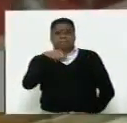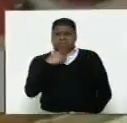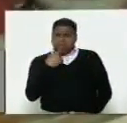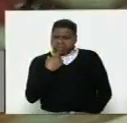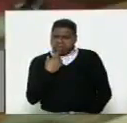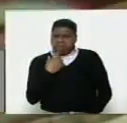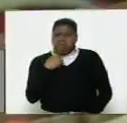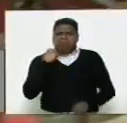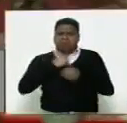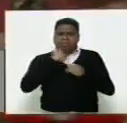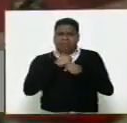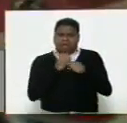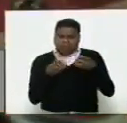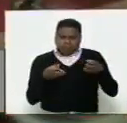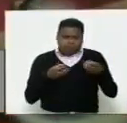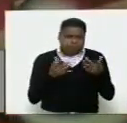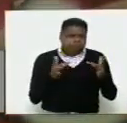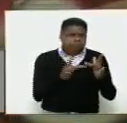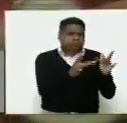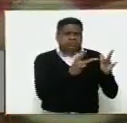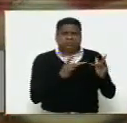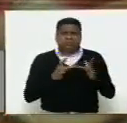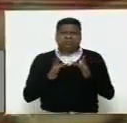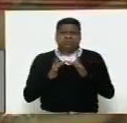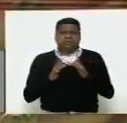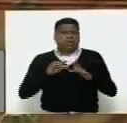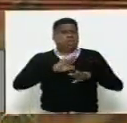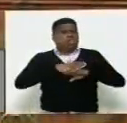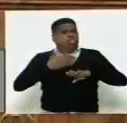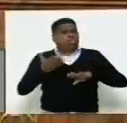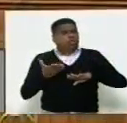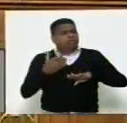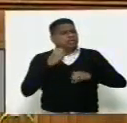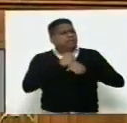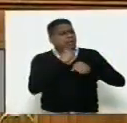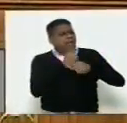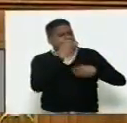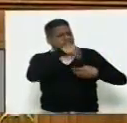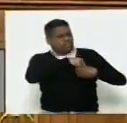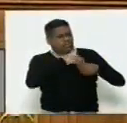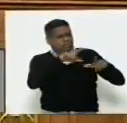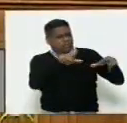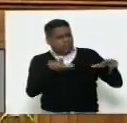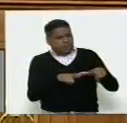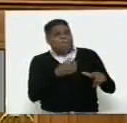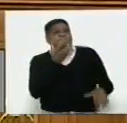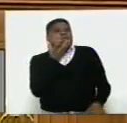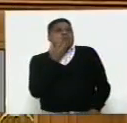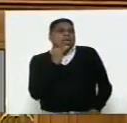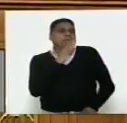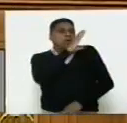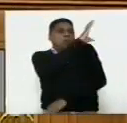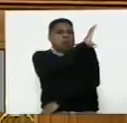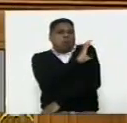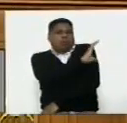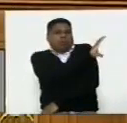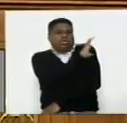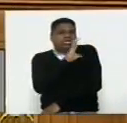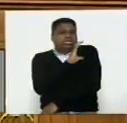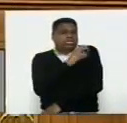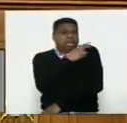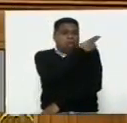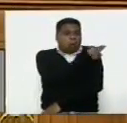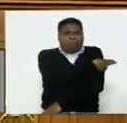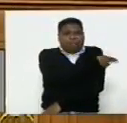en el espacio donde nace, donde la mujer va a parir, entiéndase un hospital, una clínica o en su casa,